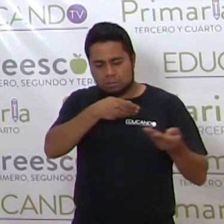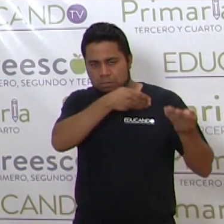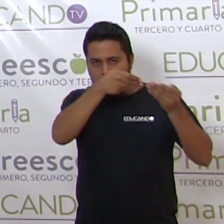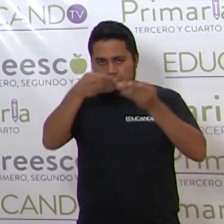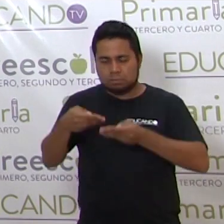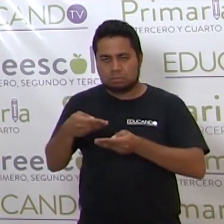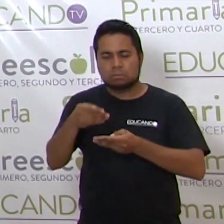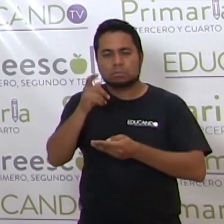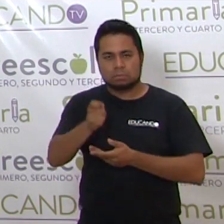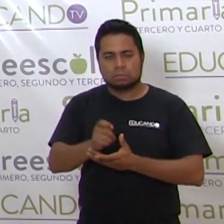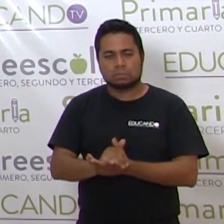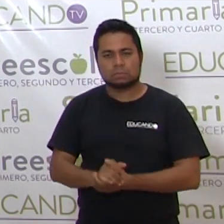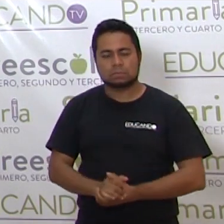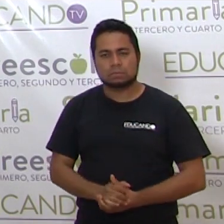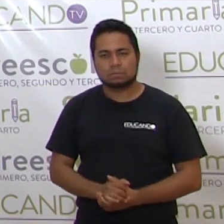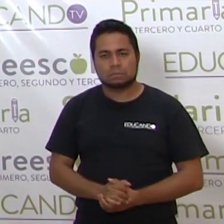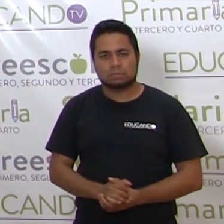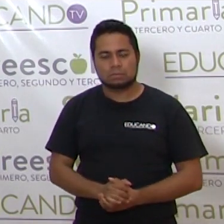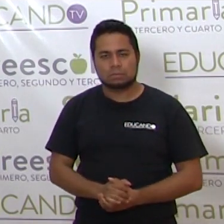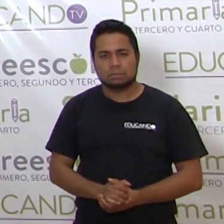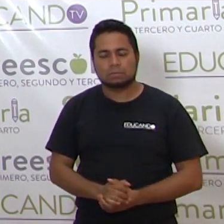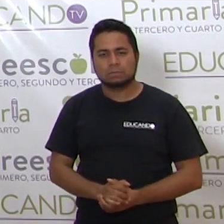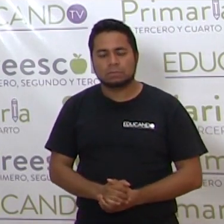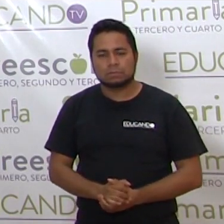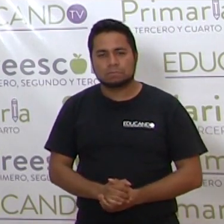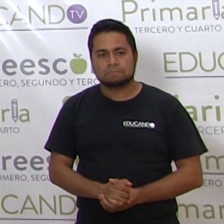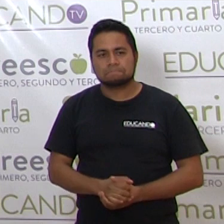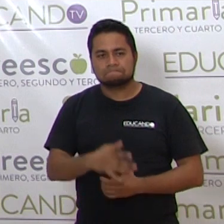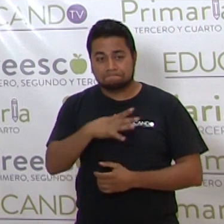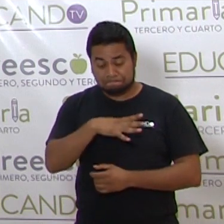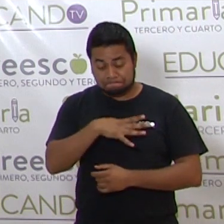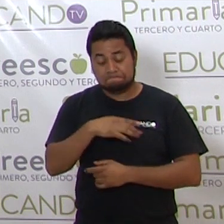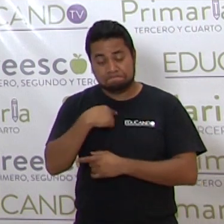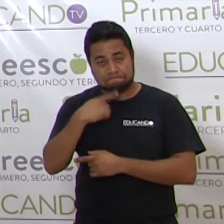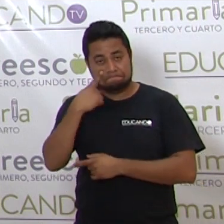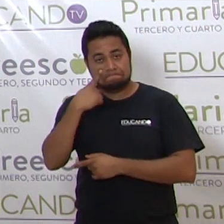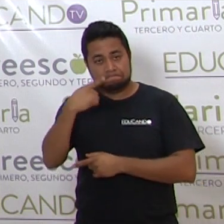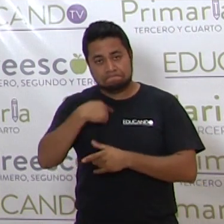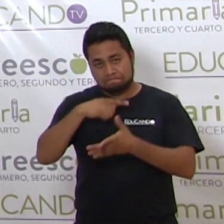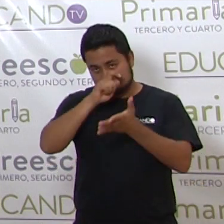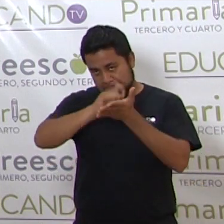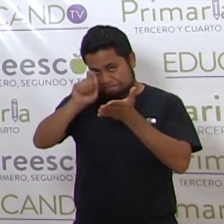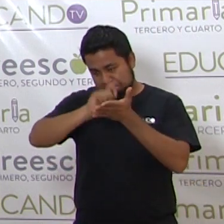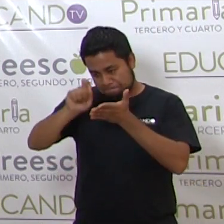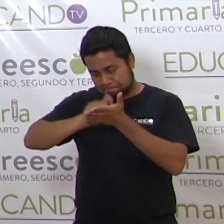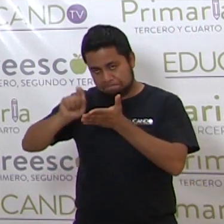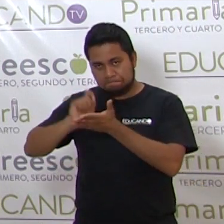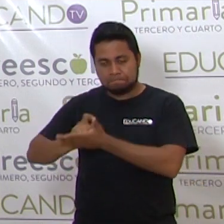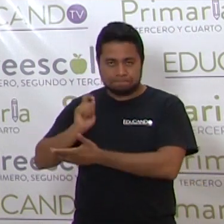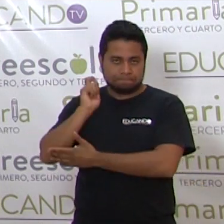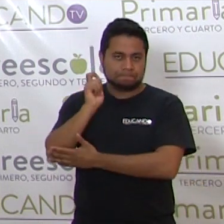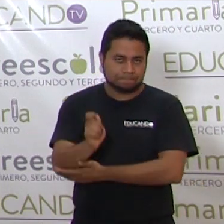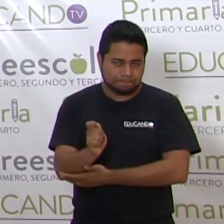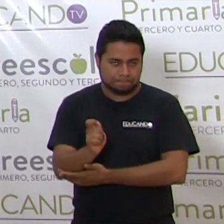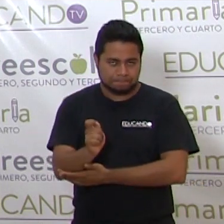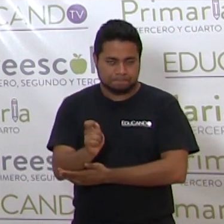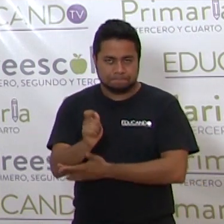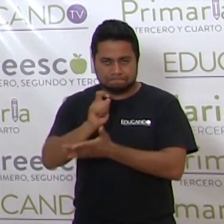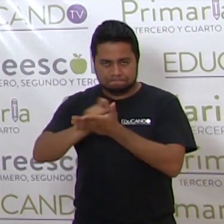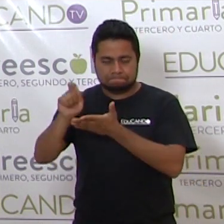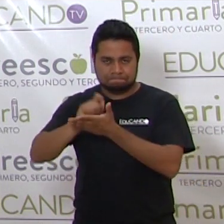llama boricua vamos a escribirle aquí morí